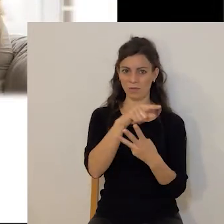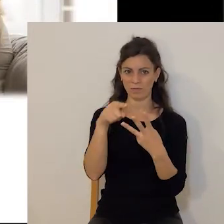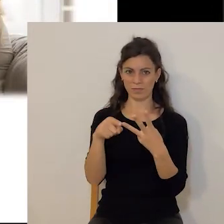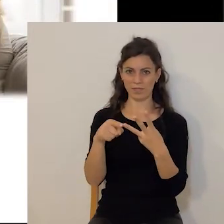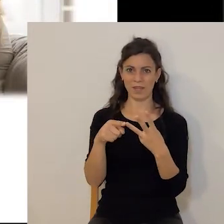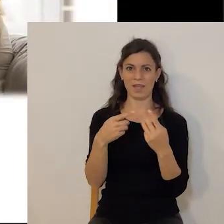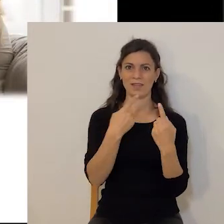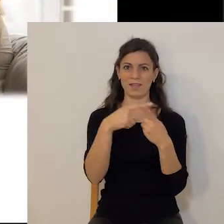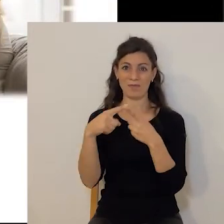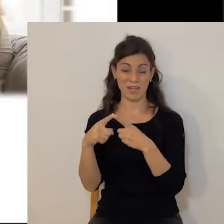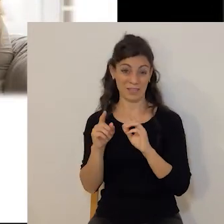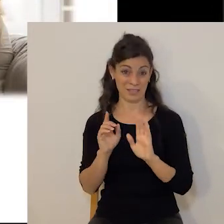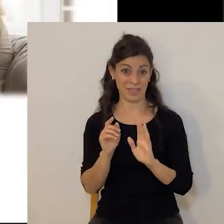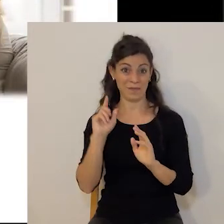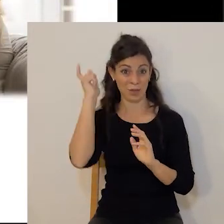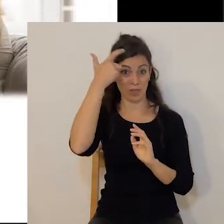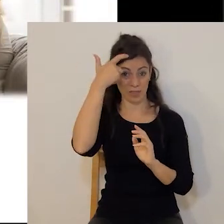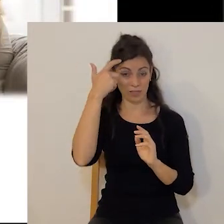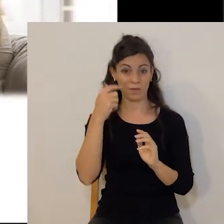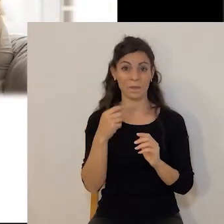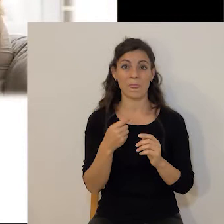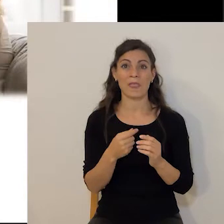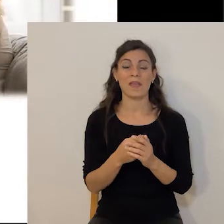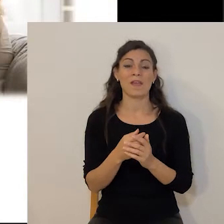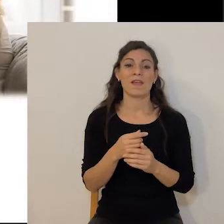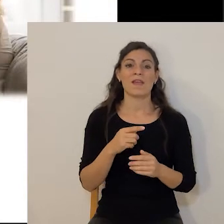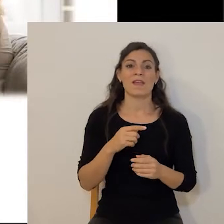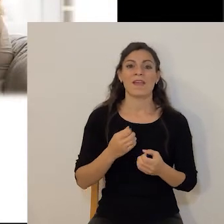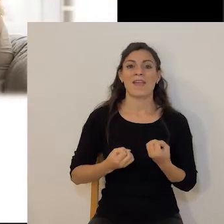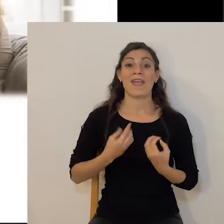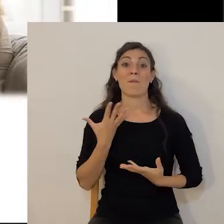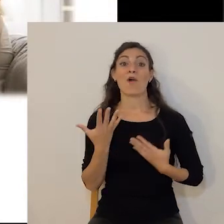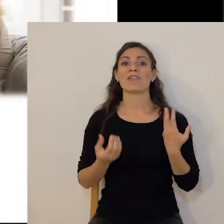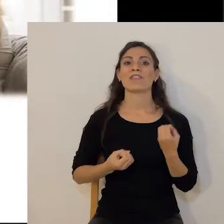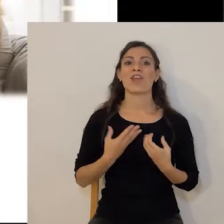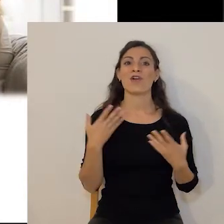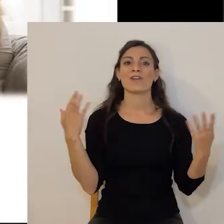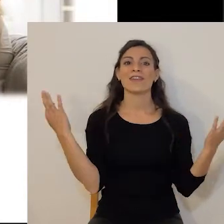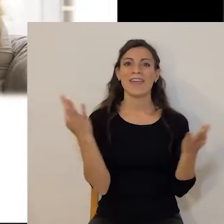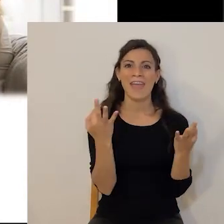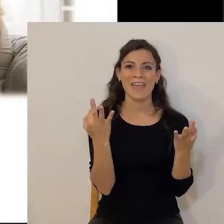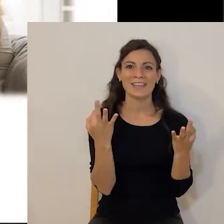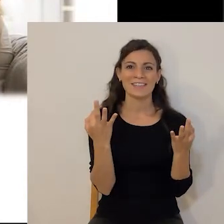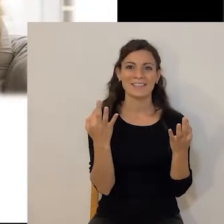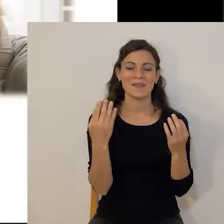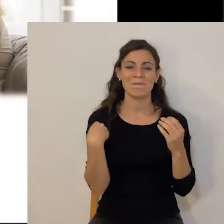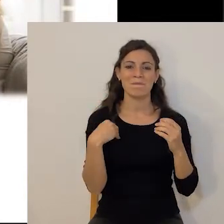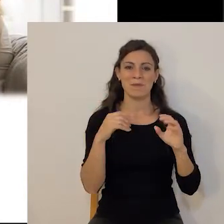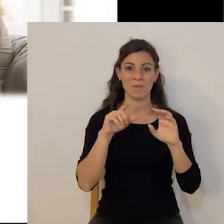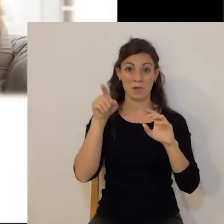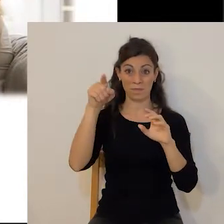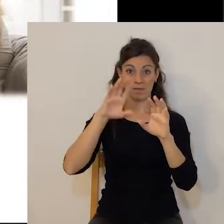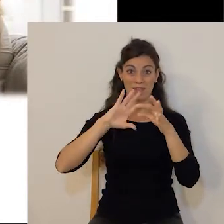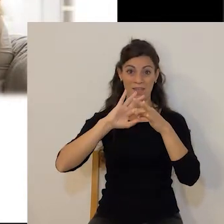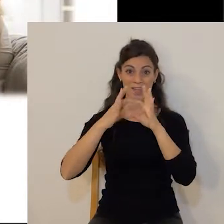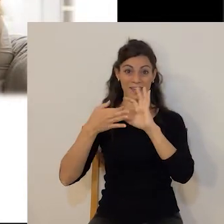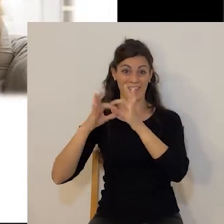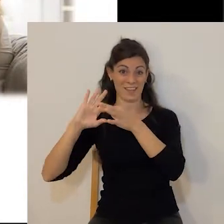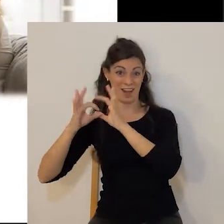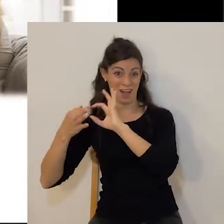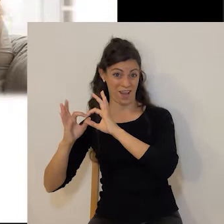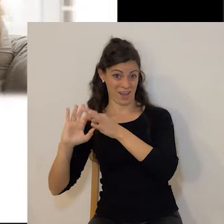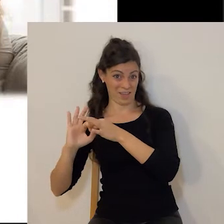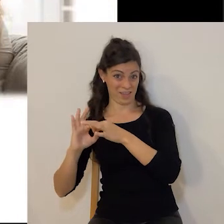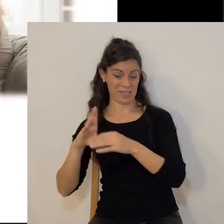de ánimo de niños y niñas. Entonces, una emoción sería una de estos engranajes, ¿vale?